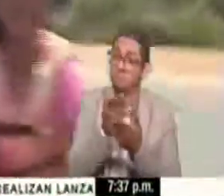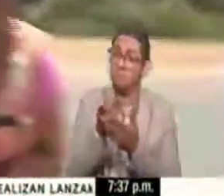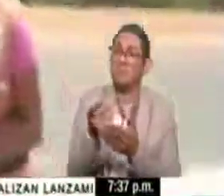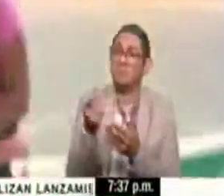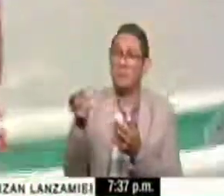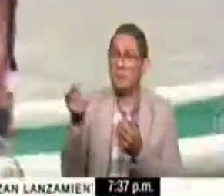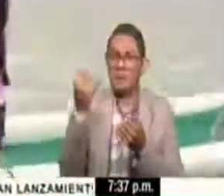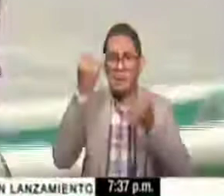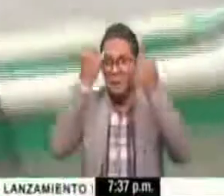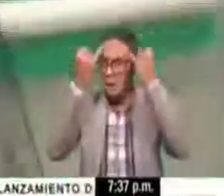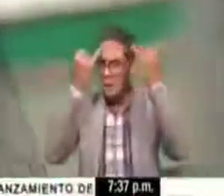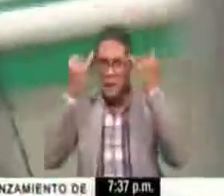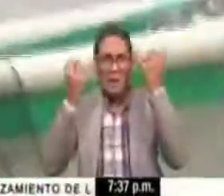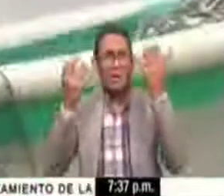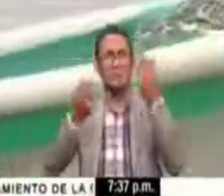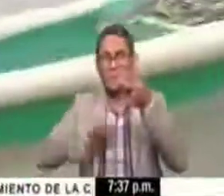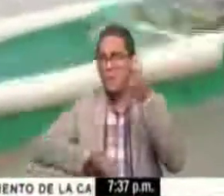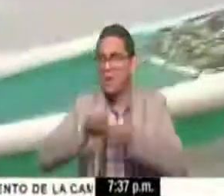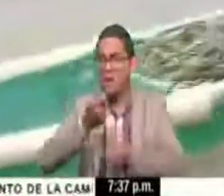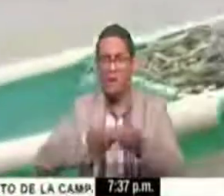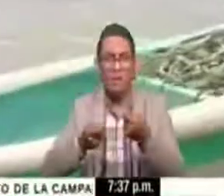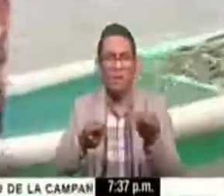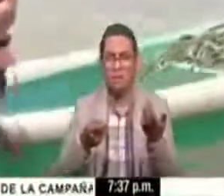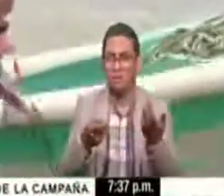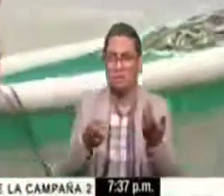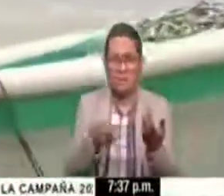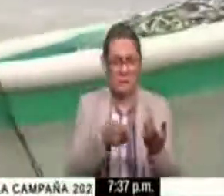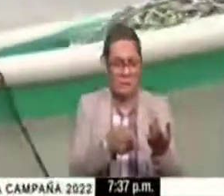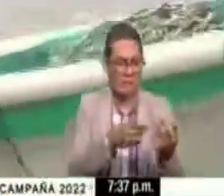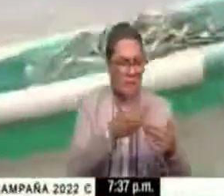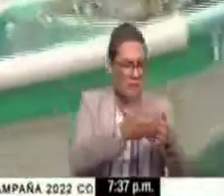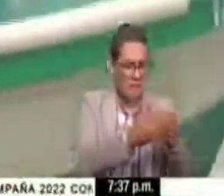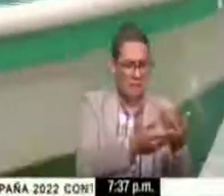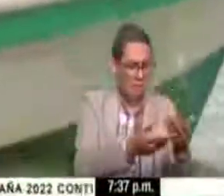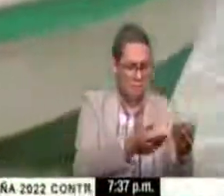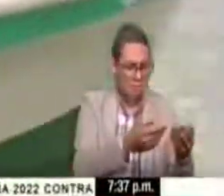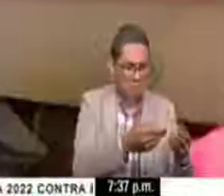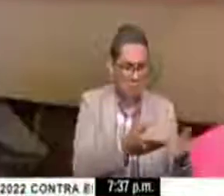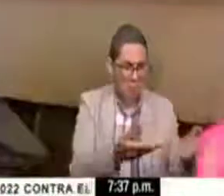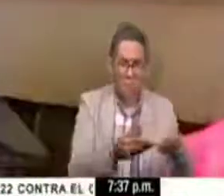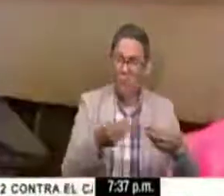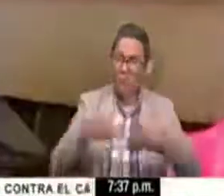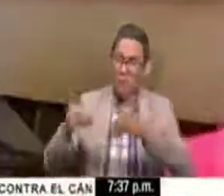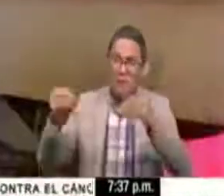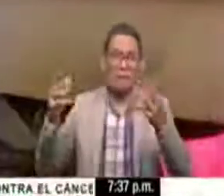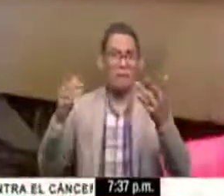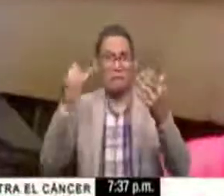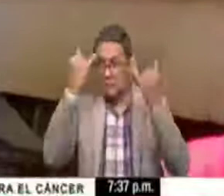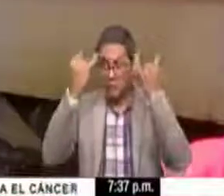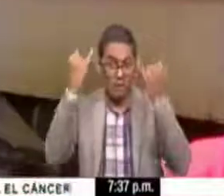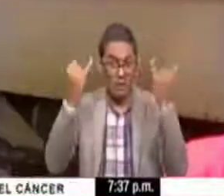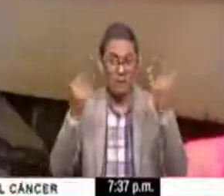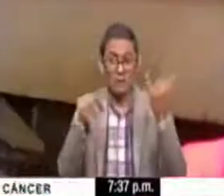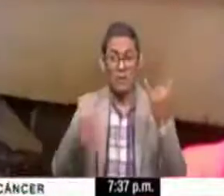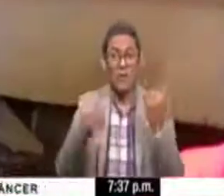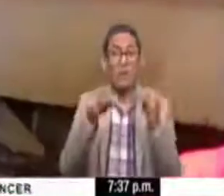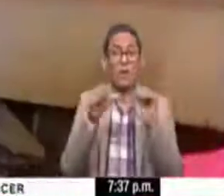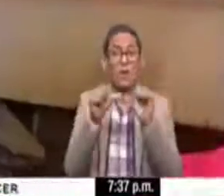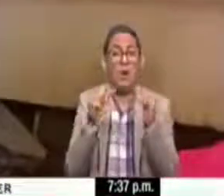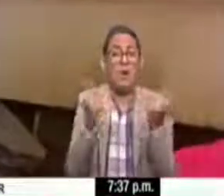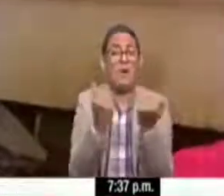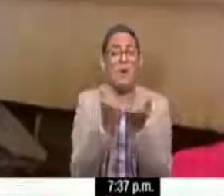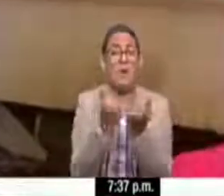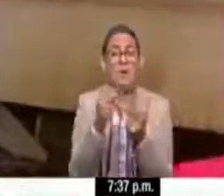introducción de ideas de negocios, procesamiento alternativo de productos y gastronomía. Ellos están reunidos en una federación, se